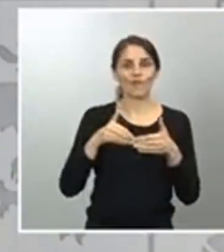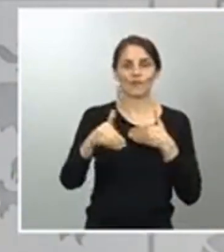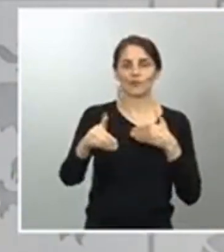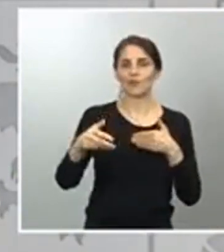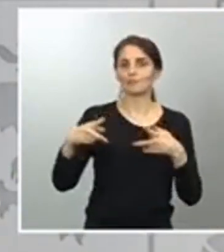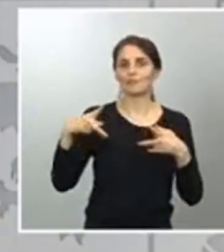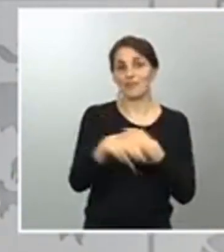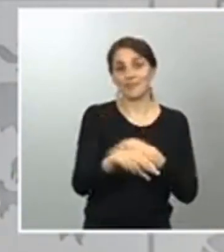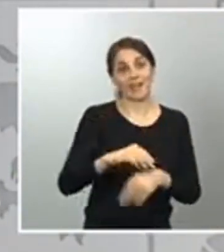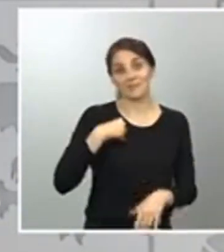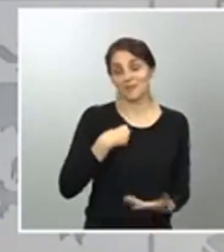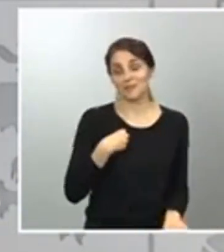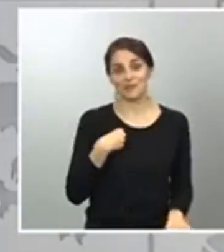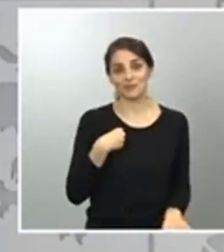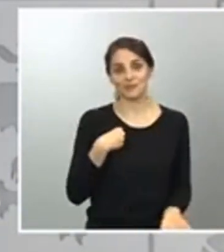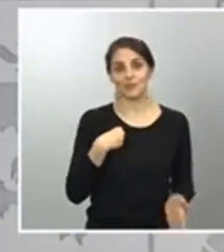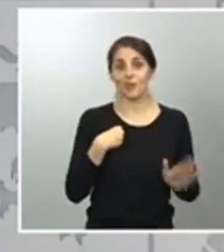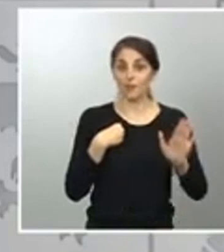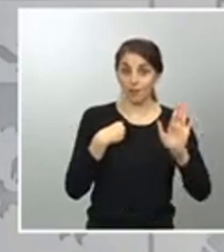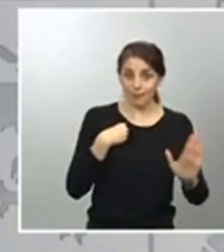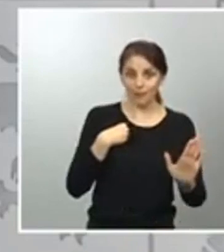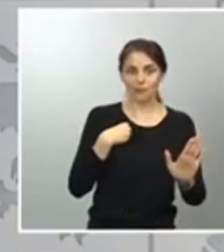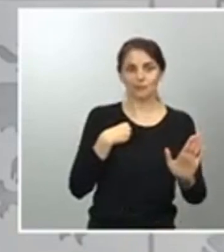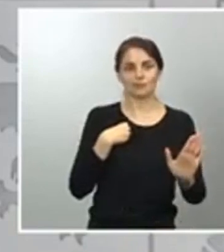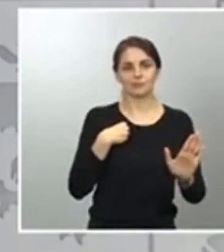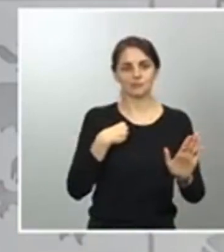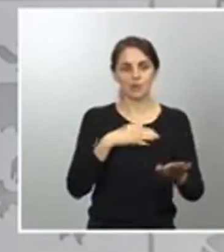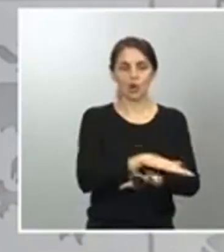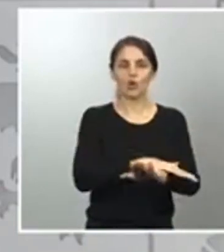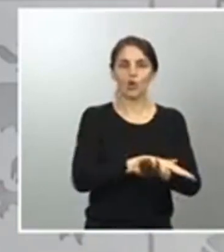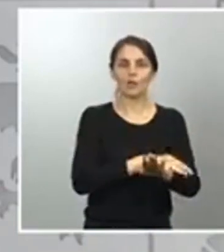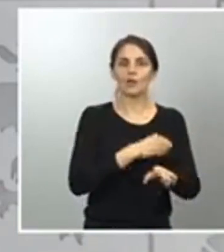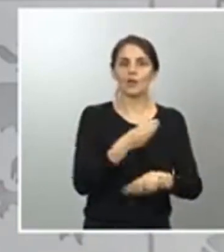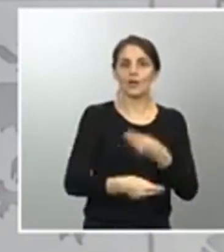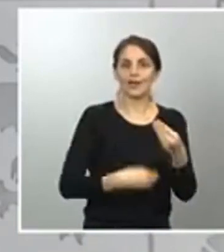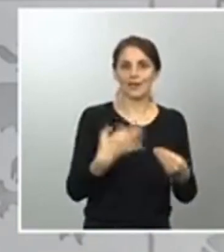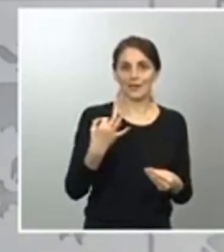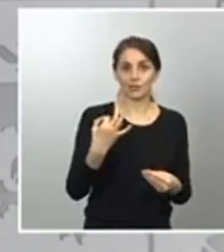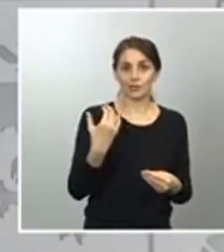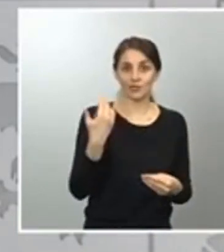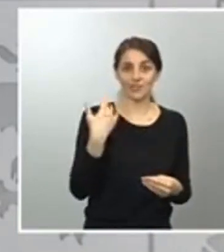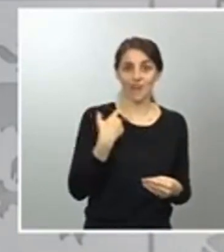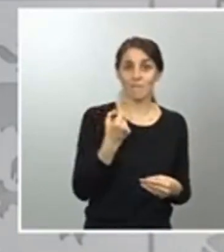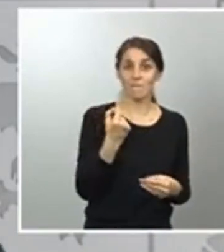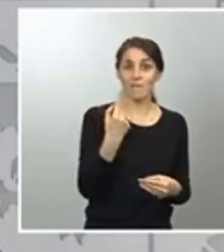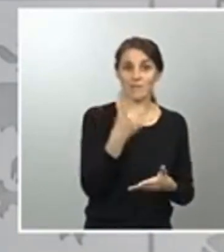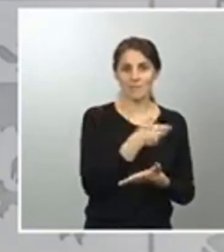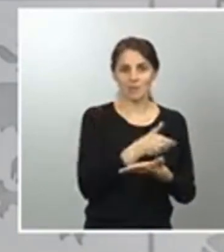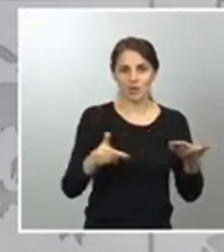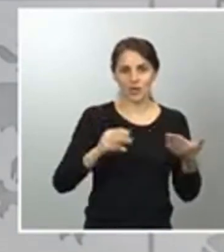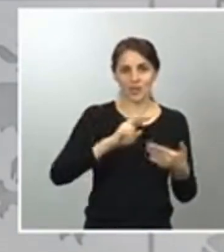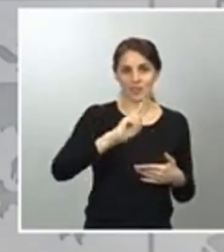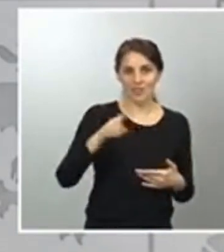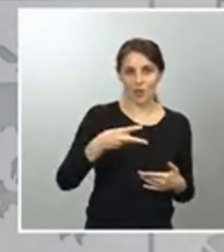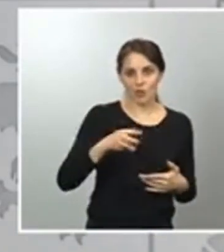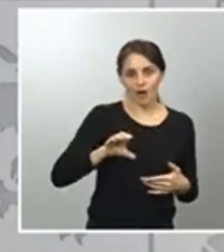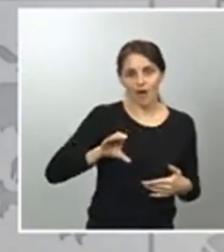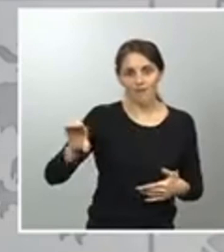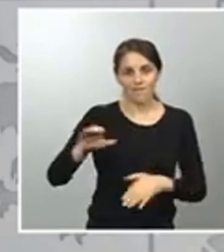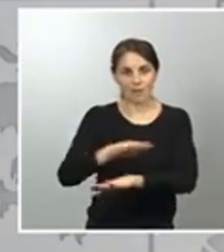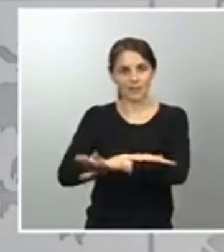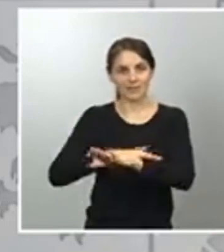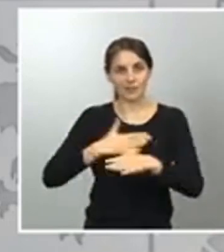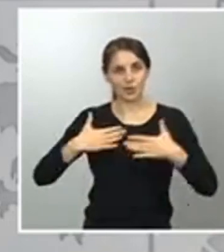lo que ha hecho el Gobierno? Mientras tanto, el Gobierno lo que ha hecho ha sido habilitar una partida de 1.000 millones de euros al Ministerio de Sanidad para inyectar recursos a las